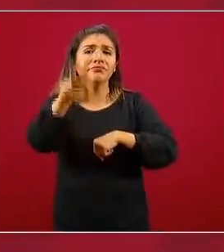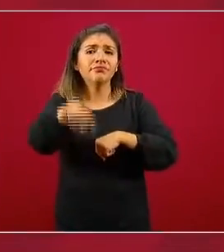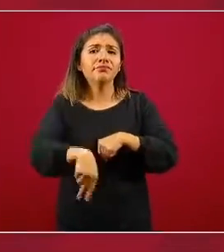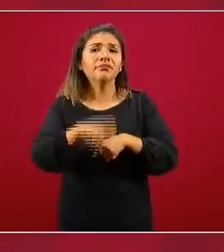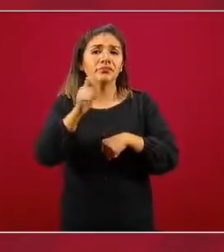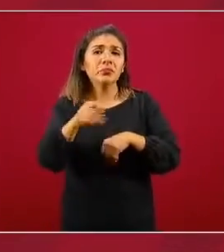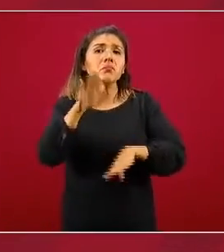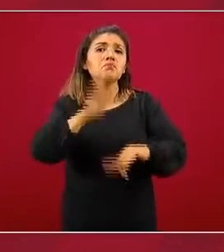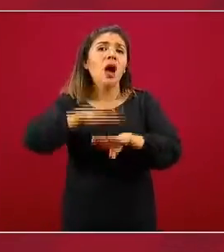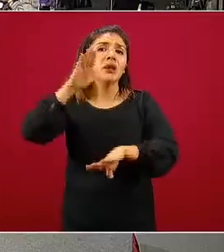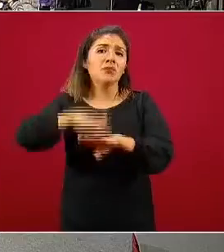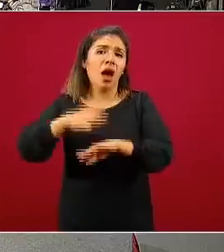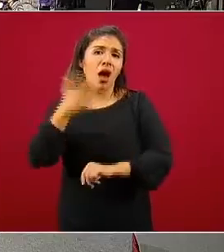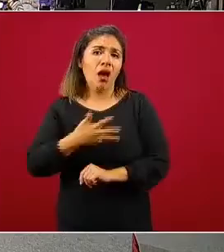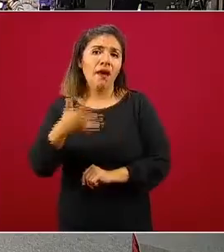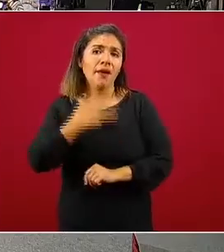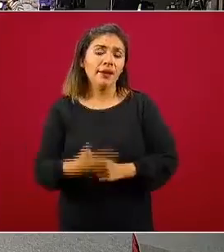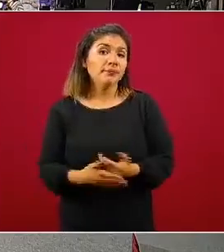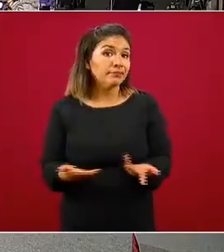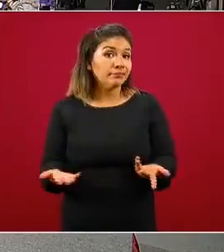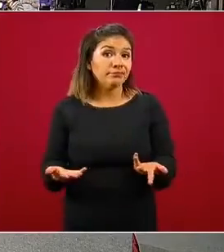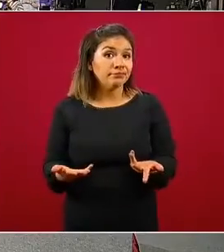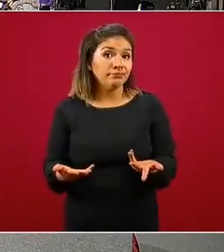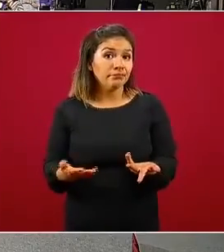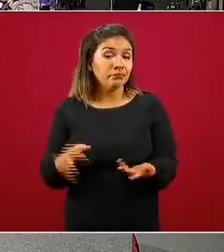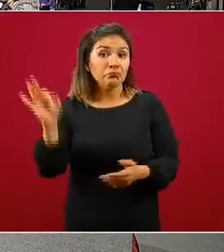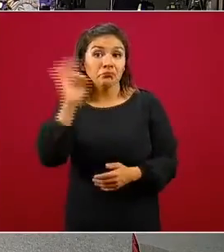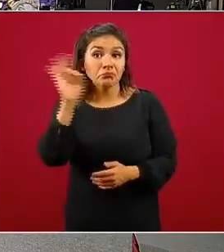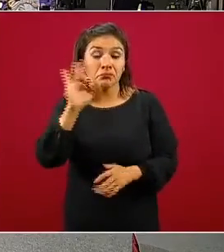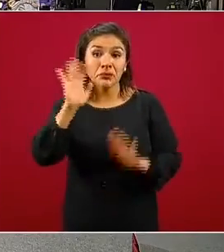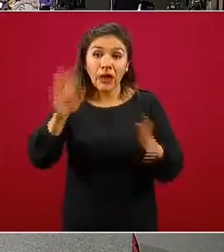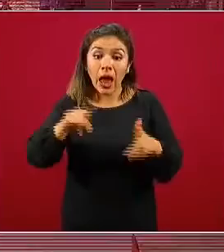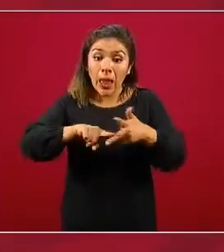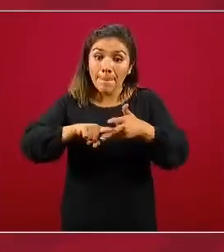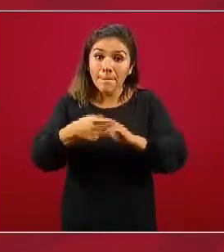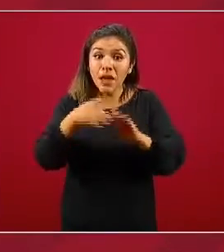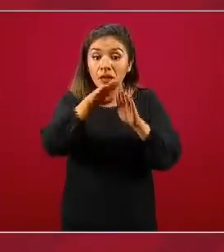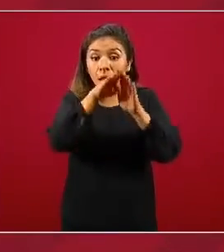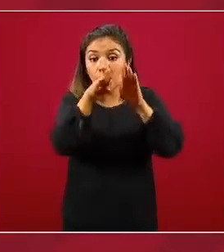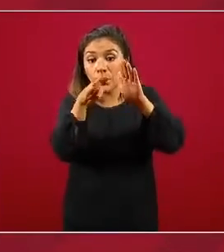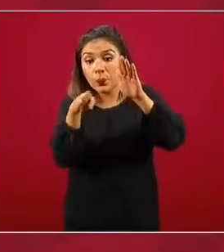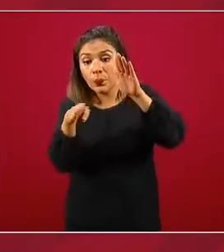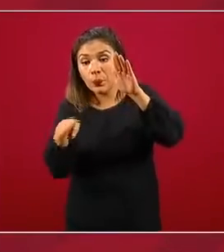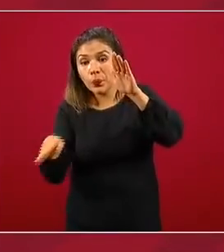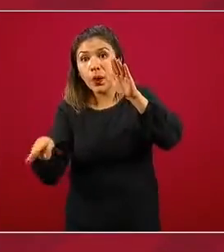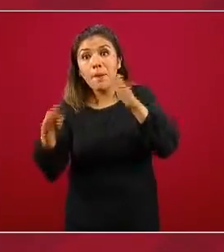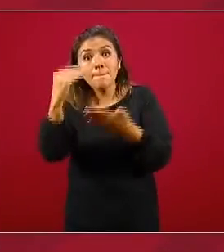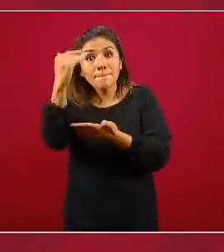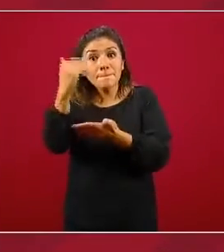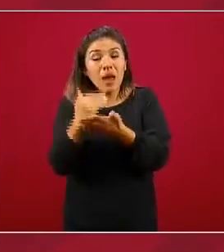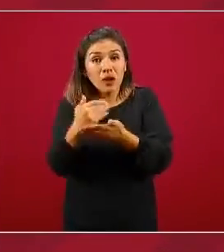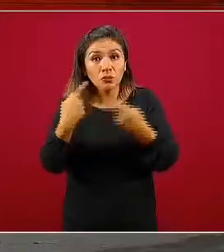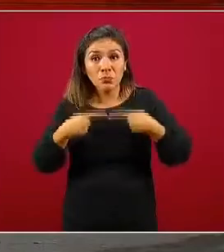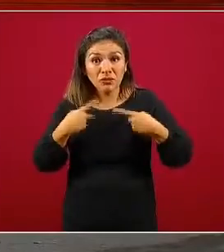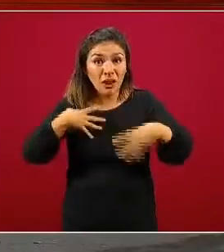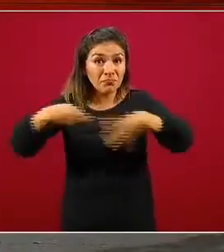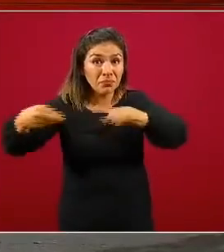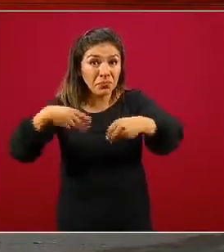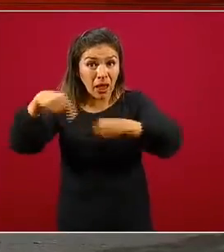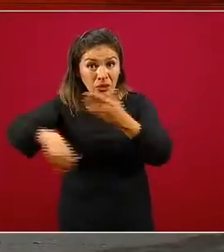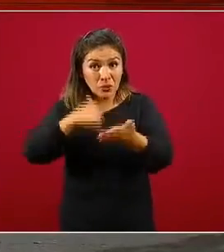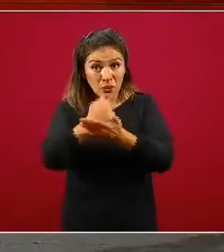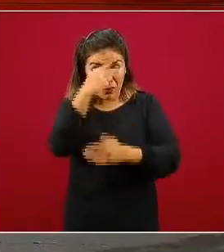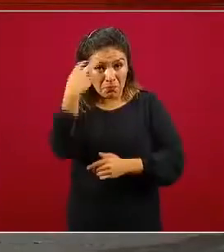efectivamente cada vez más casos. Entonces, en algún momento, cuando empiece a bajar la intensidad de la transmisión en la Ciudad de